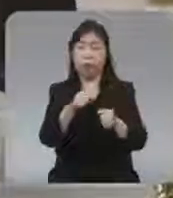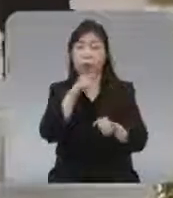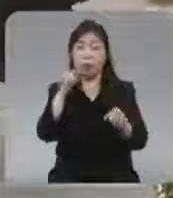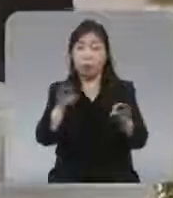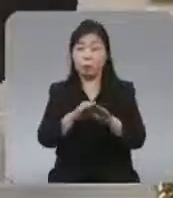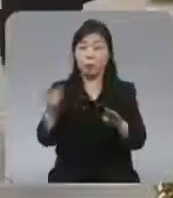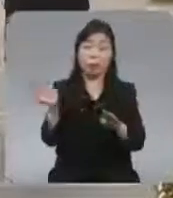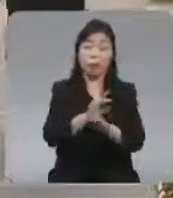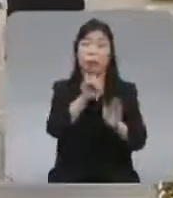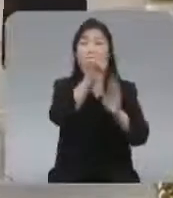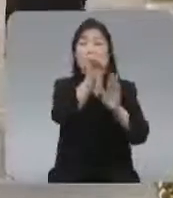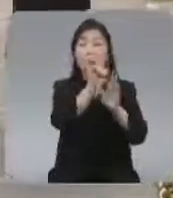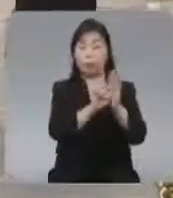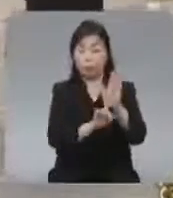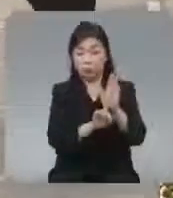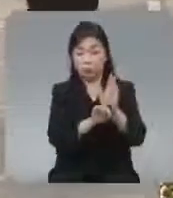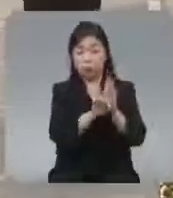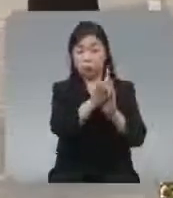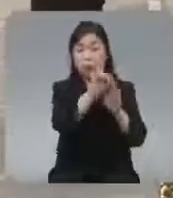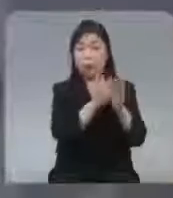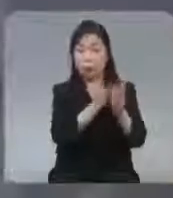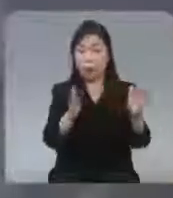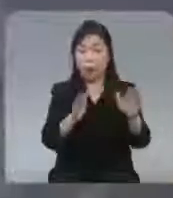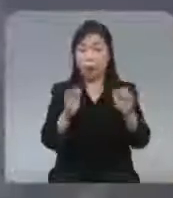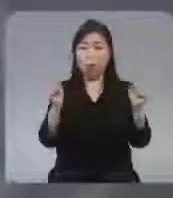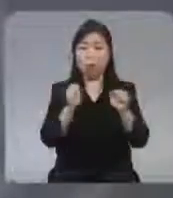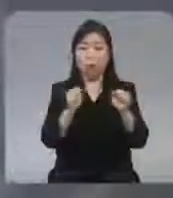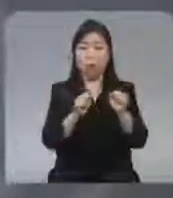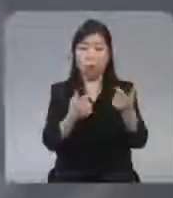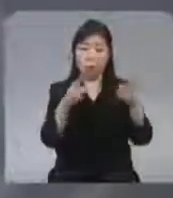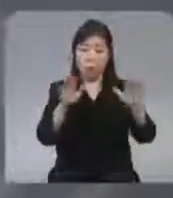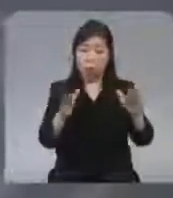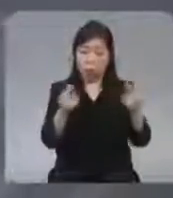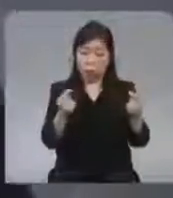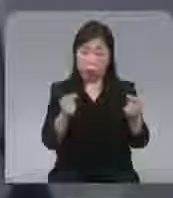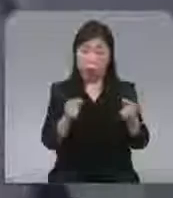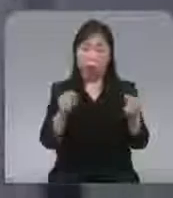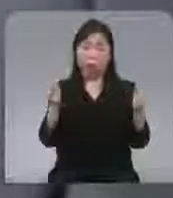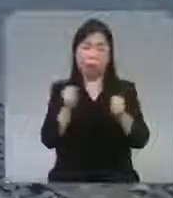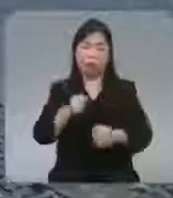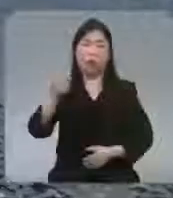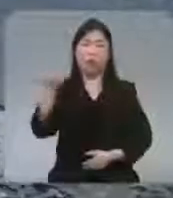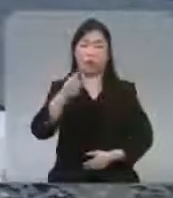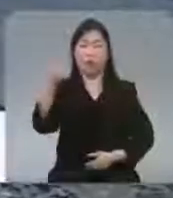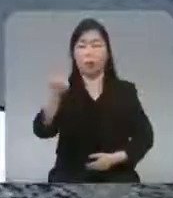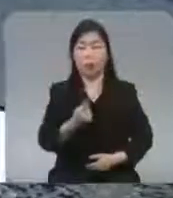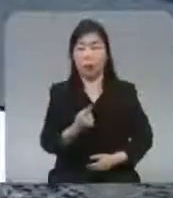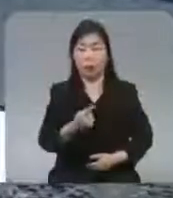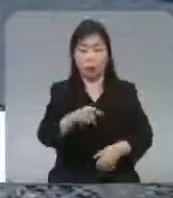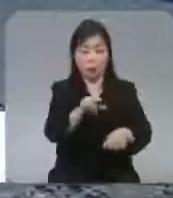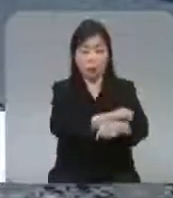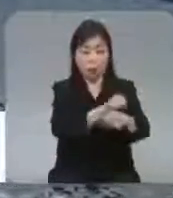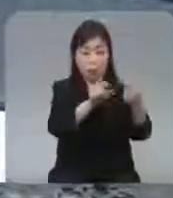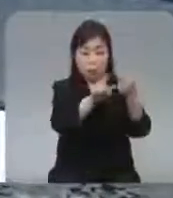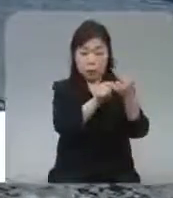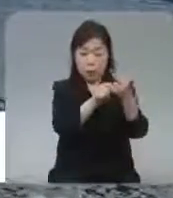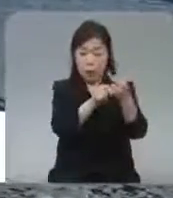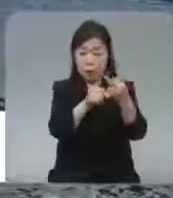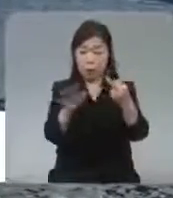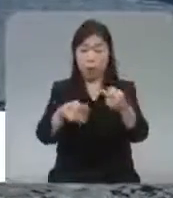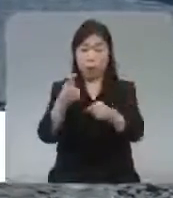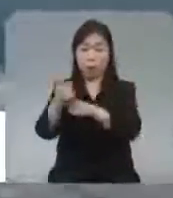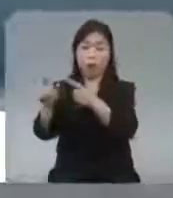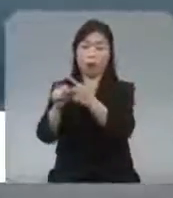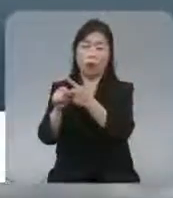miércoles 1 según las previsiones la presente ola de frío alcanzará su cota máxima en la mañana del día 2 y permanecerá unos días